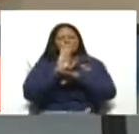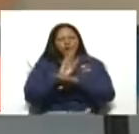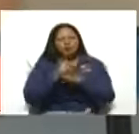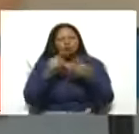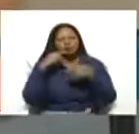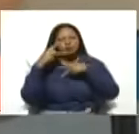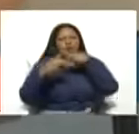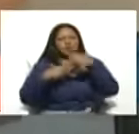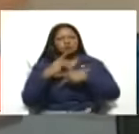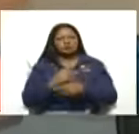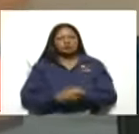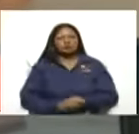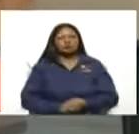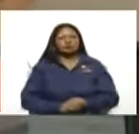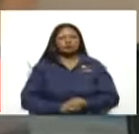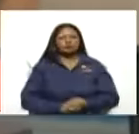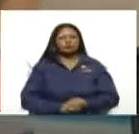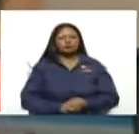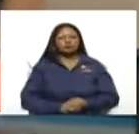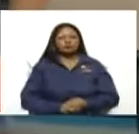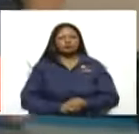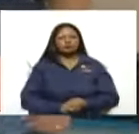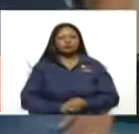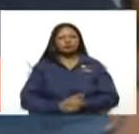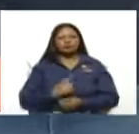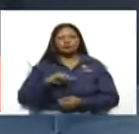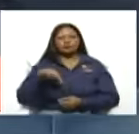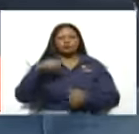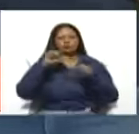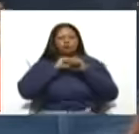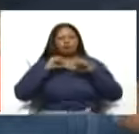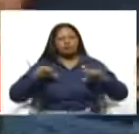del proceso. Nuestra Fuerza Armada